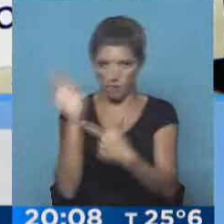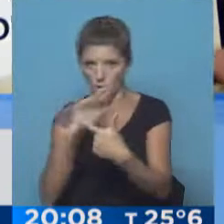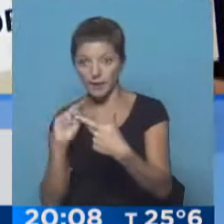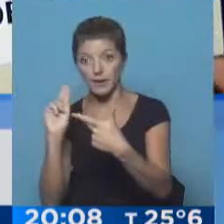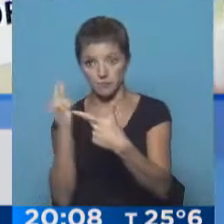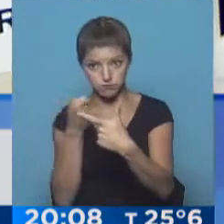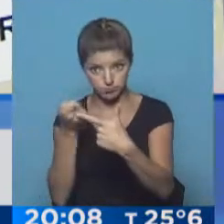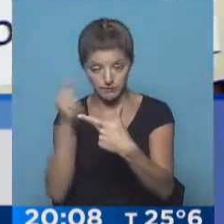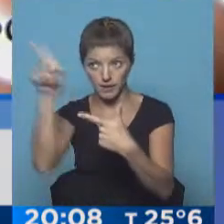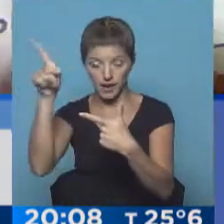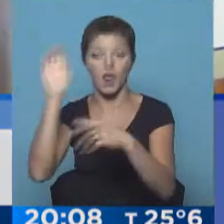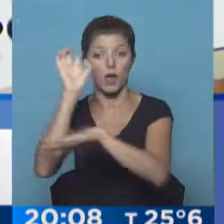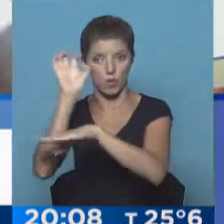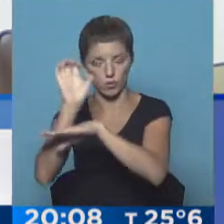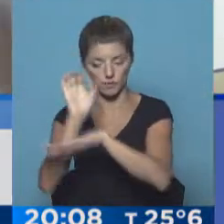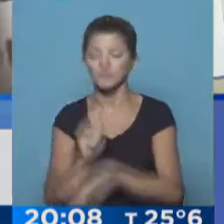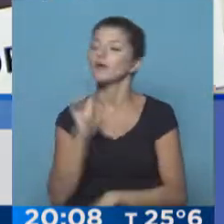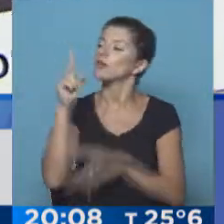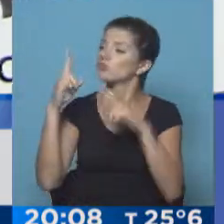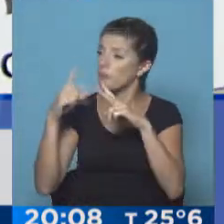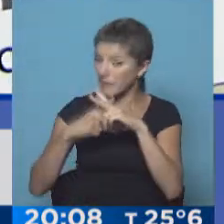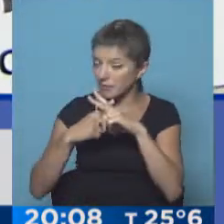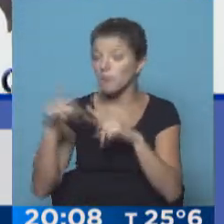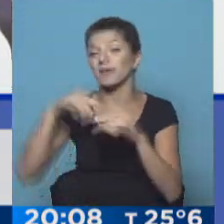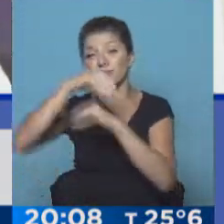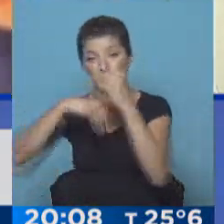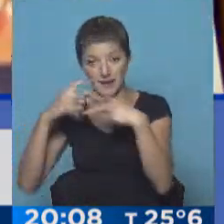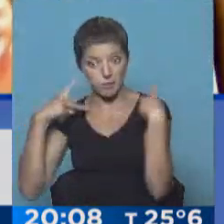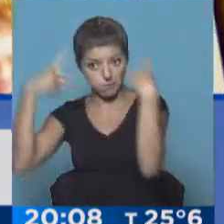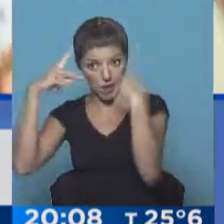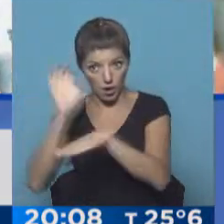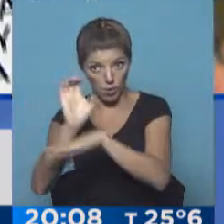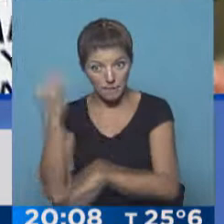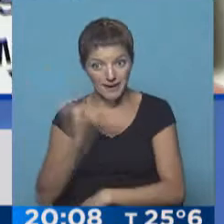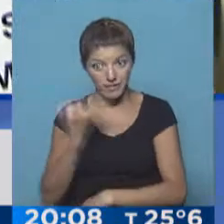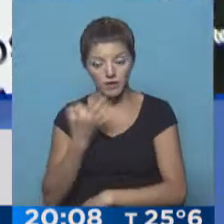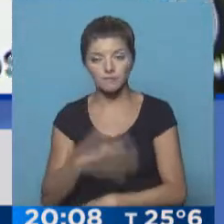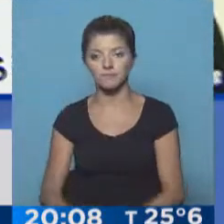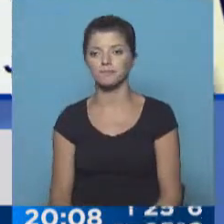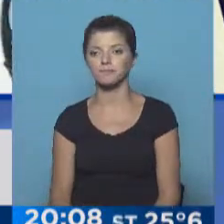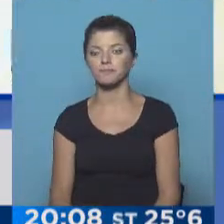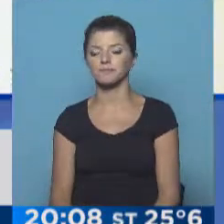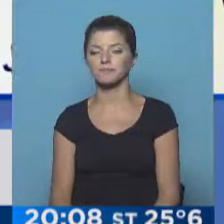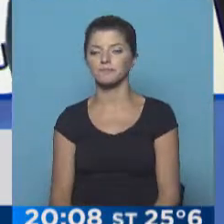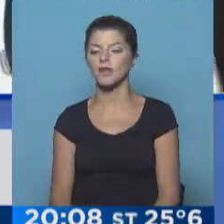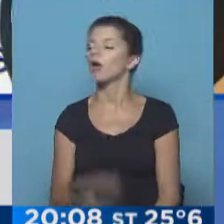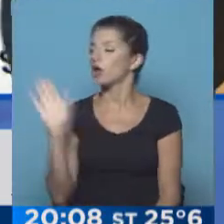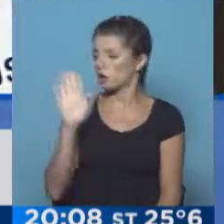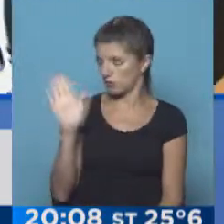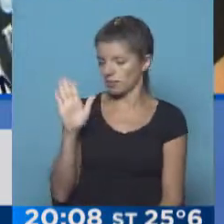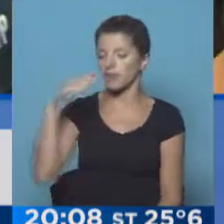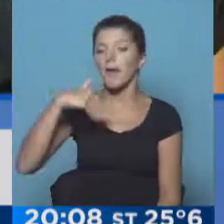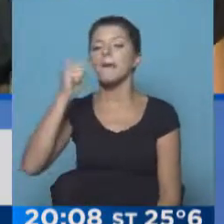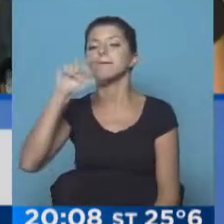Ecuador. Y en este caso una de las primas, porque toda la familia se encuentra en Ecuador. ¿Es así, Vanessa? No, en realidad están Marcos, que es el